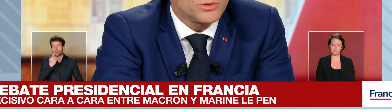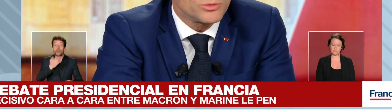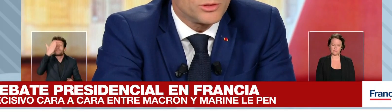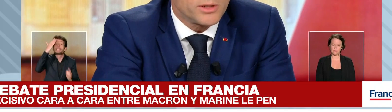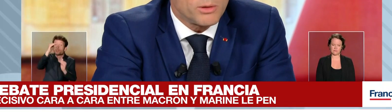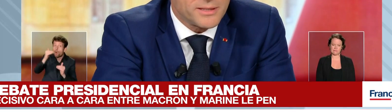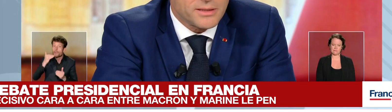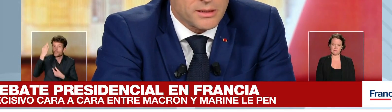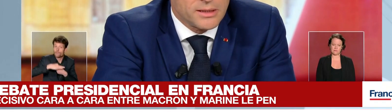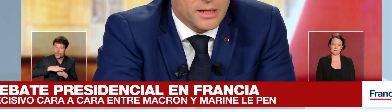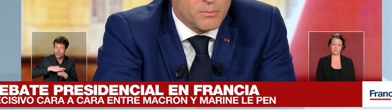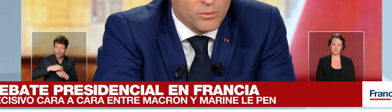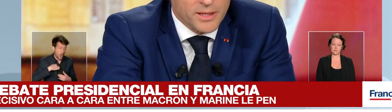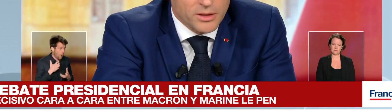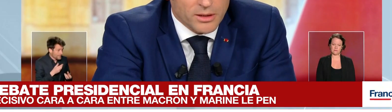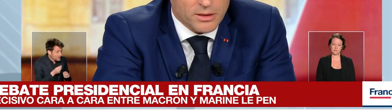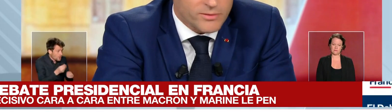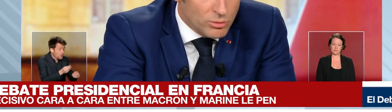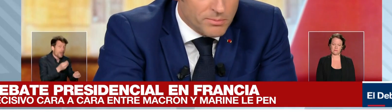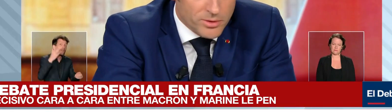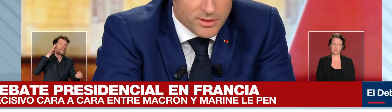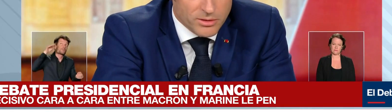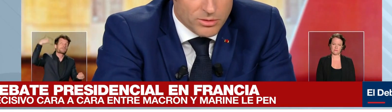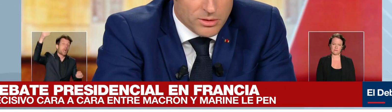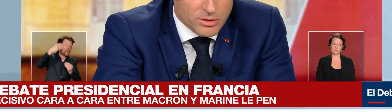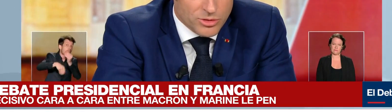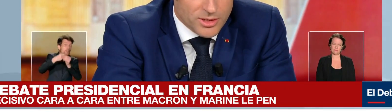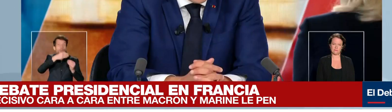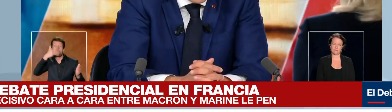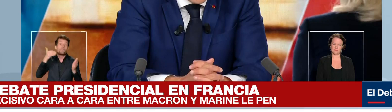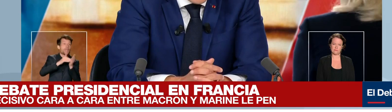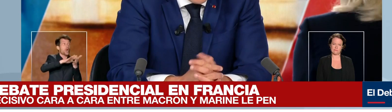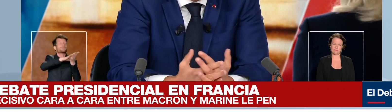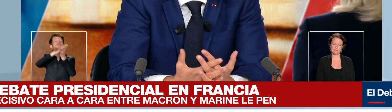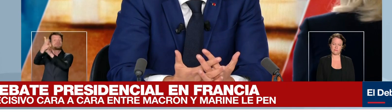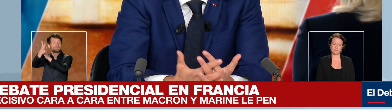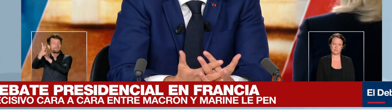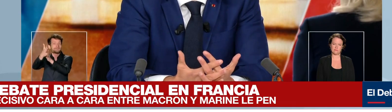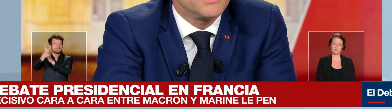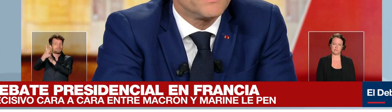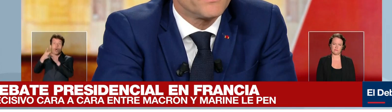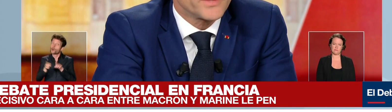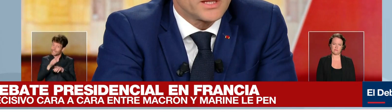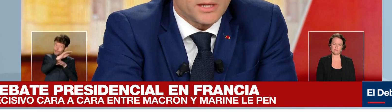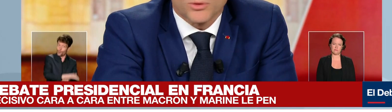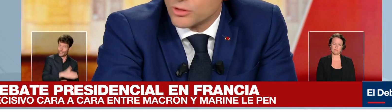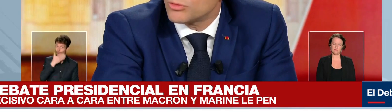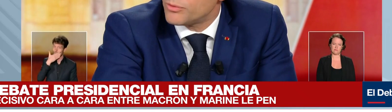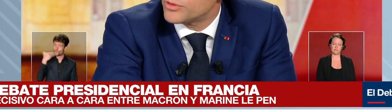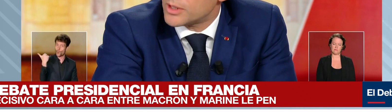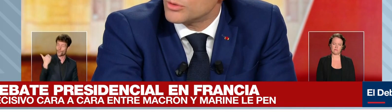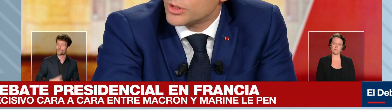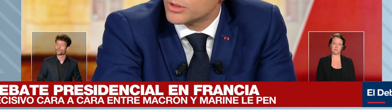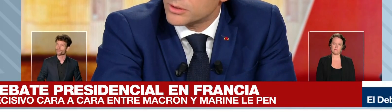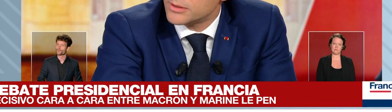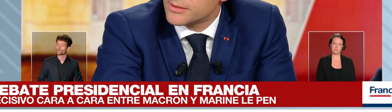franceses confían en mí, es continuar construyendo un mejor mundo a través de todas las políticas que yo he defendido, pero también mejor protegerlos.